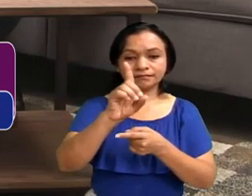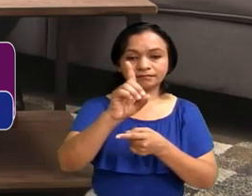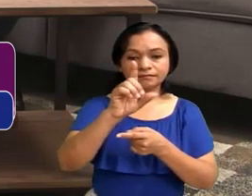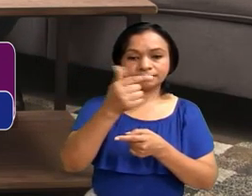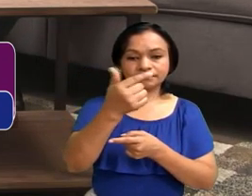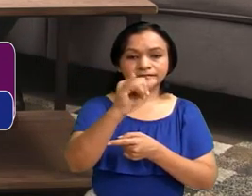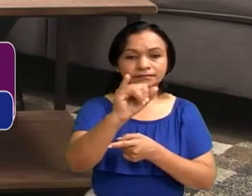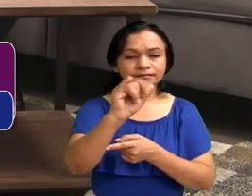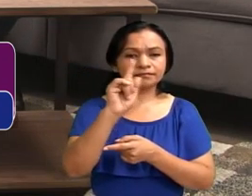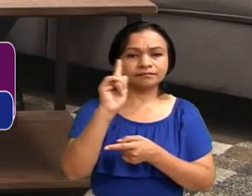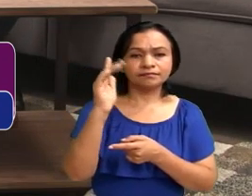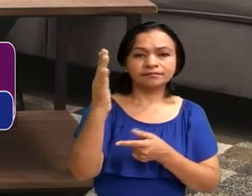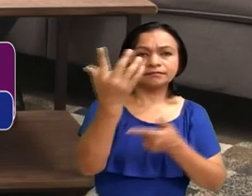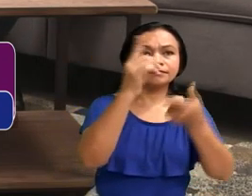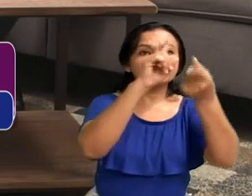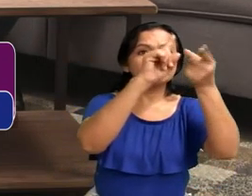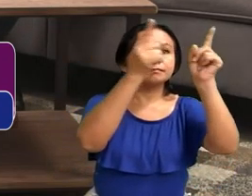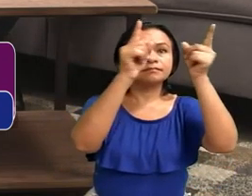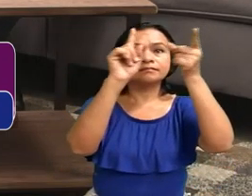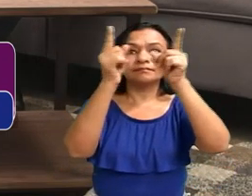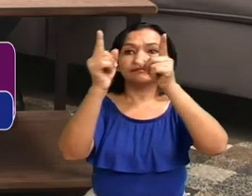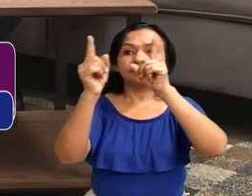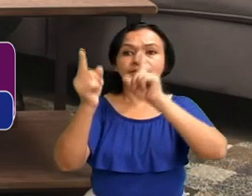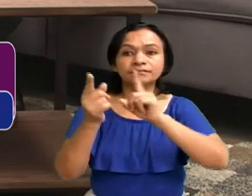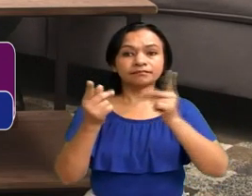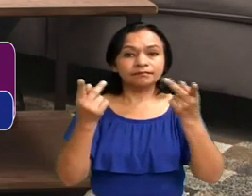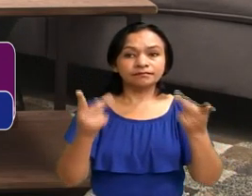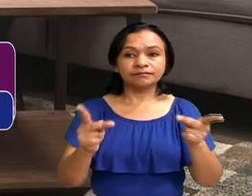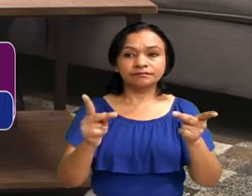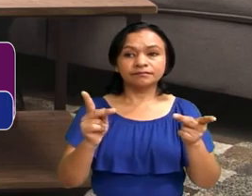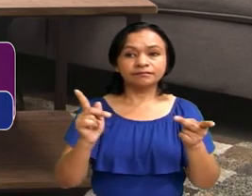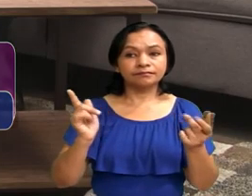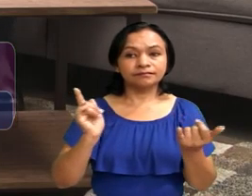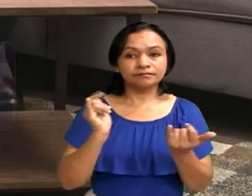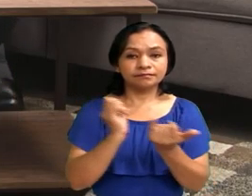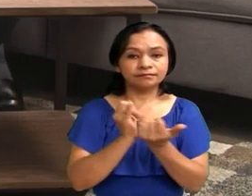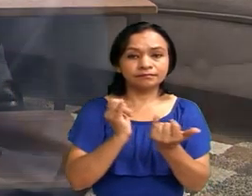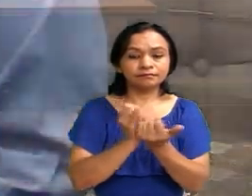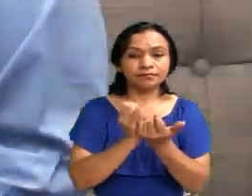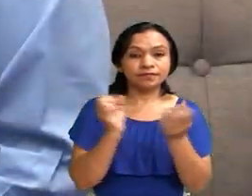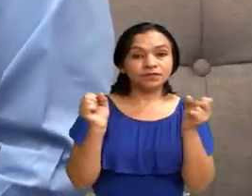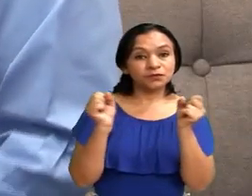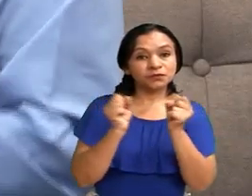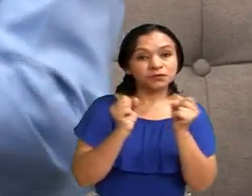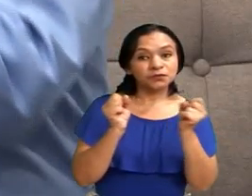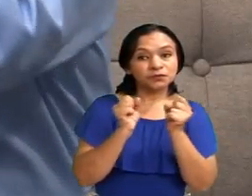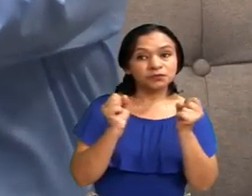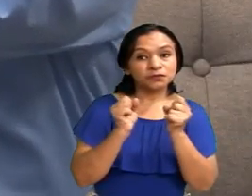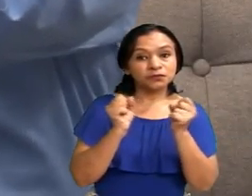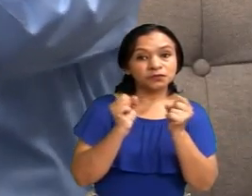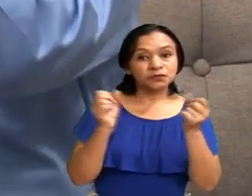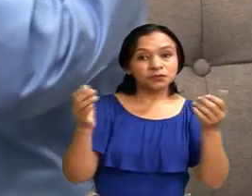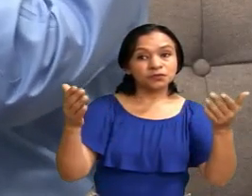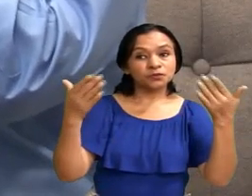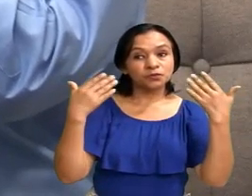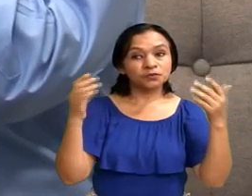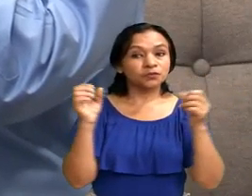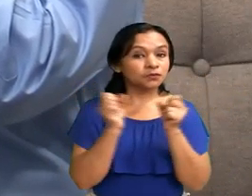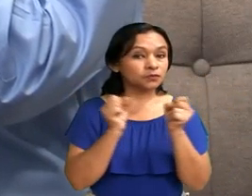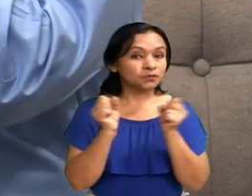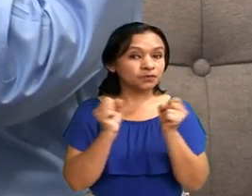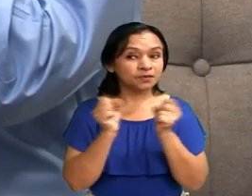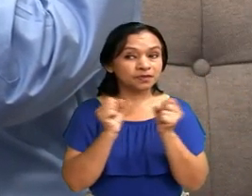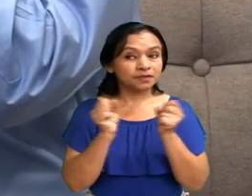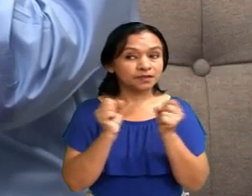Entonces, se cambiaron todas las iluminaciones, pero también los sistemas de climatización. Okay. O sea, quitar un aire